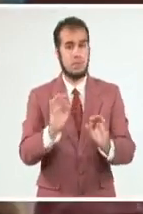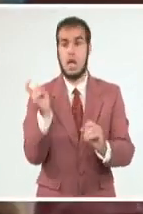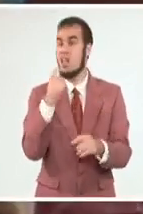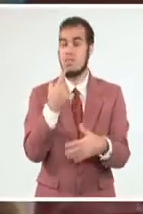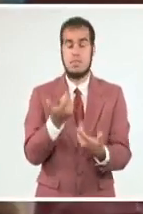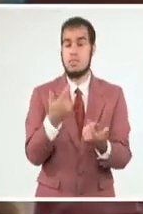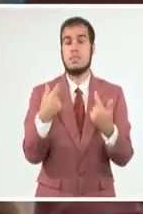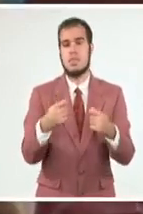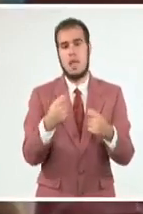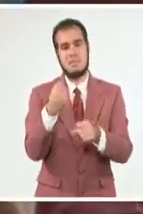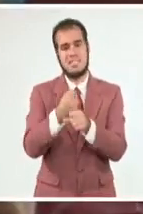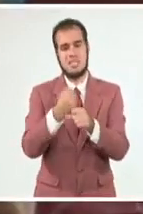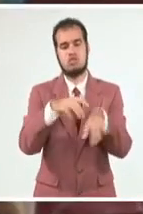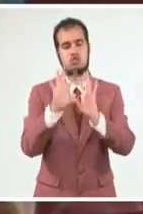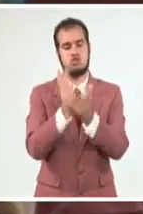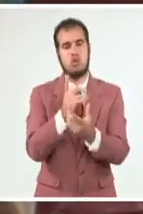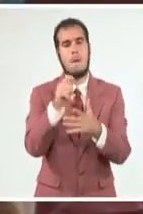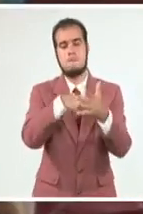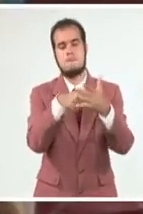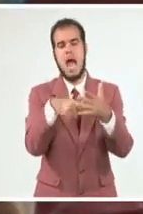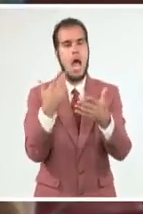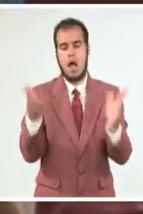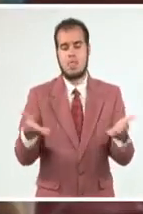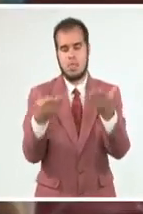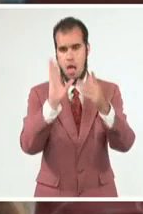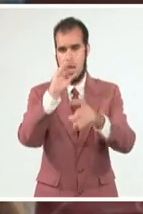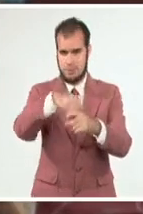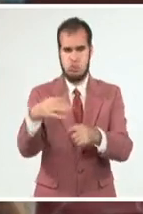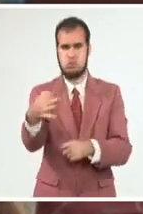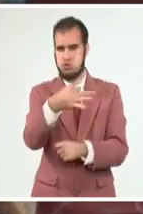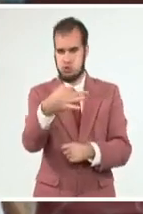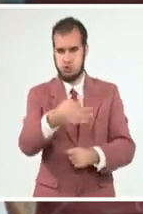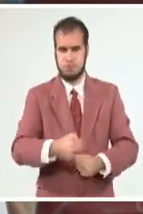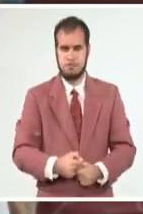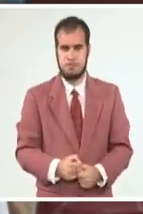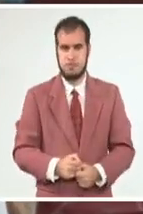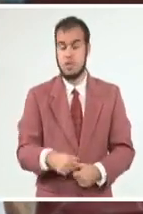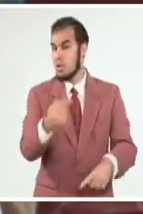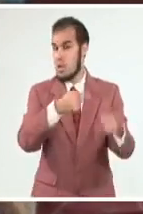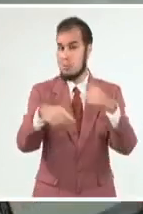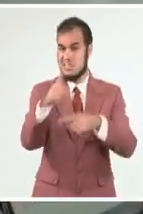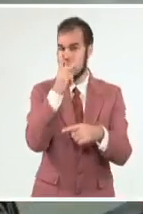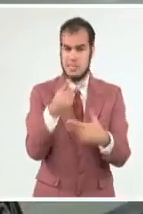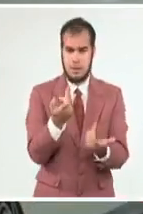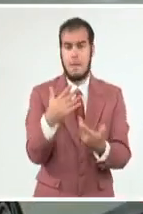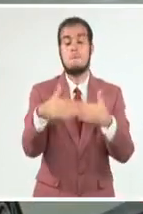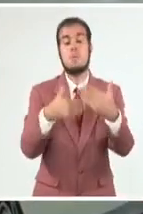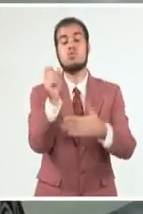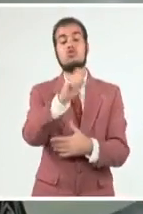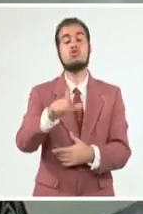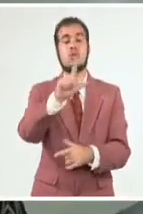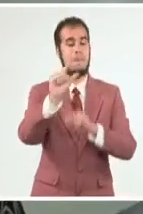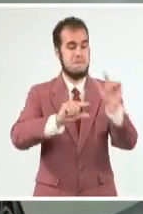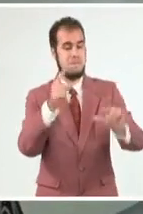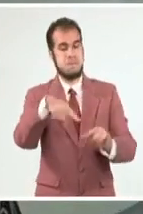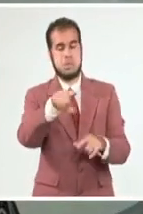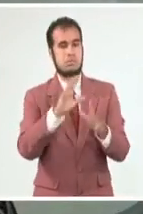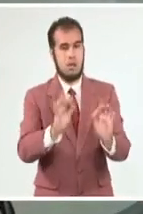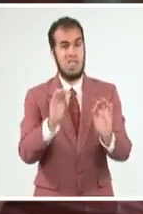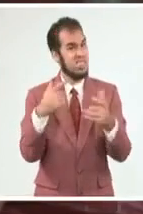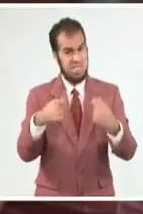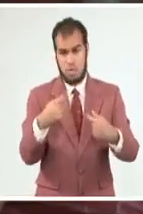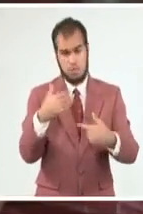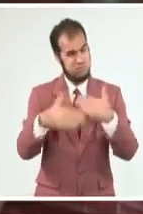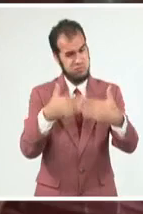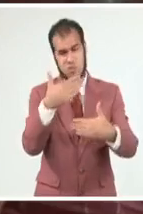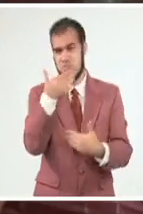de las estrategias de desarrollo local, sobre todo identificando los temas sociales, los temas humanos. Hay que seguir perfeccionando el tema